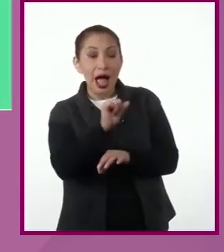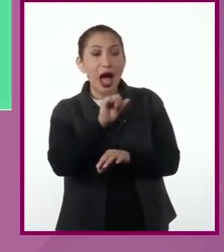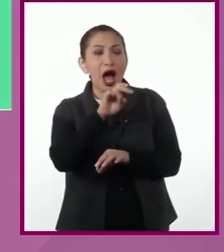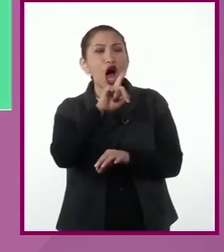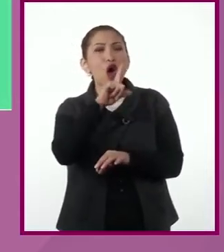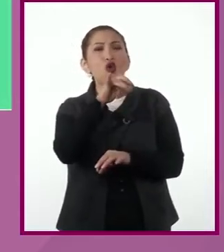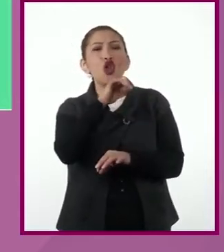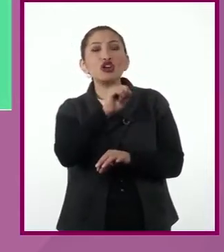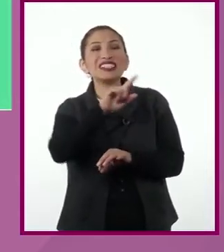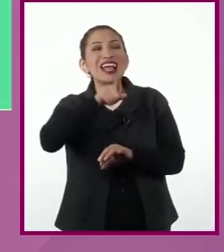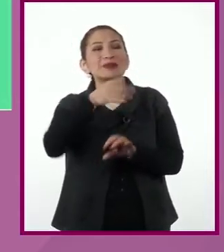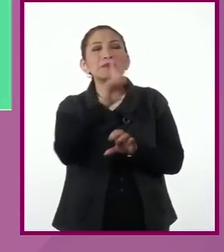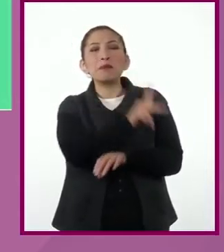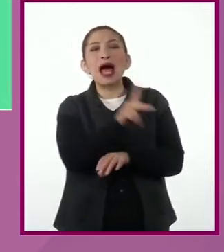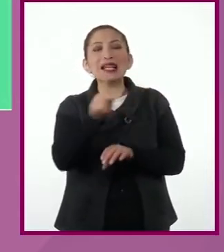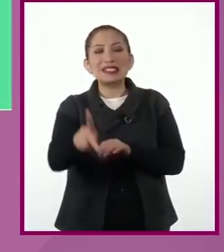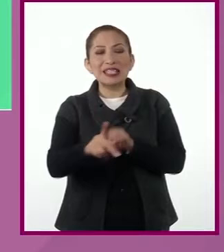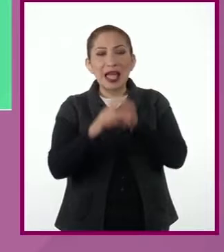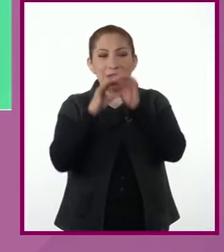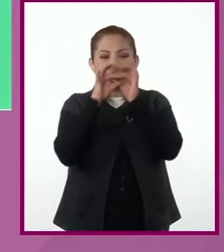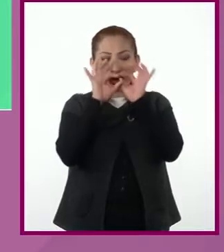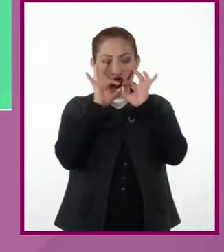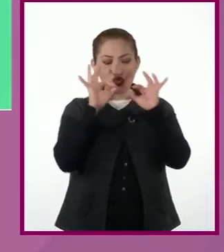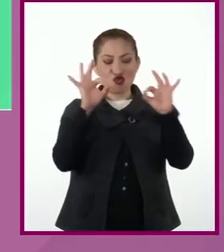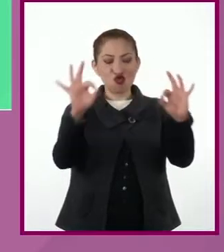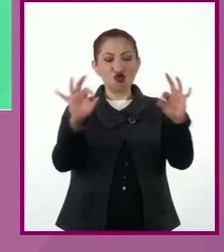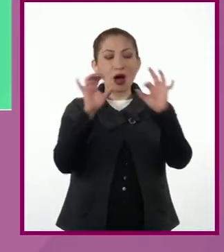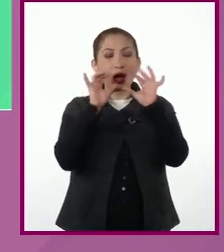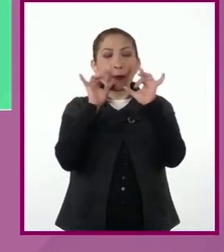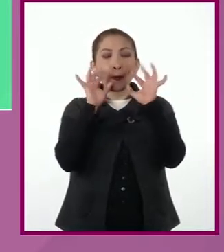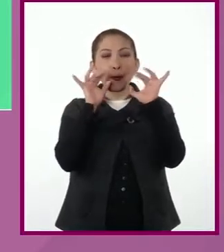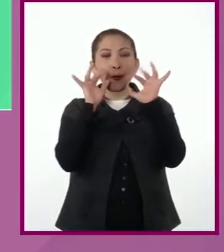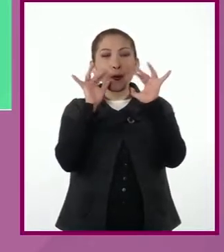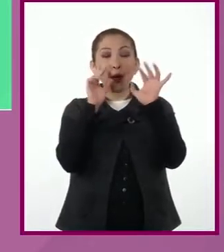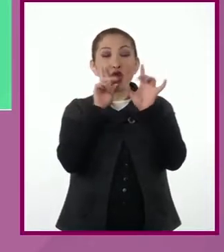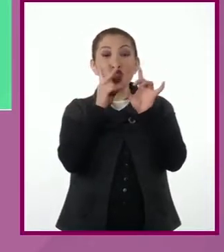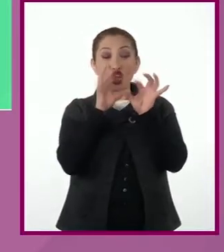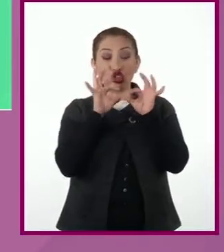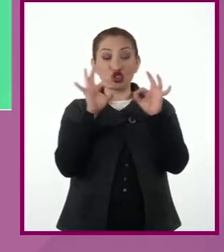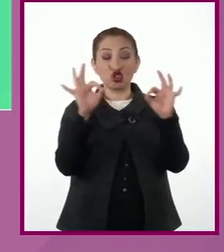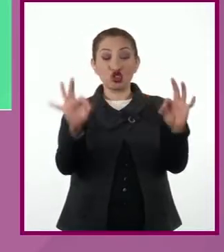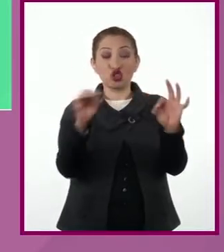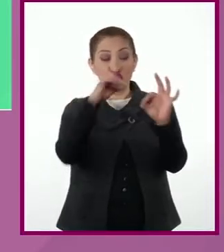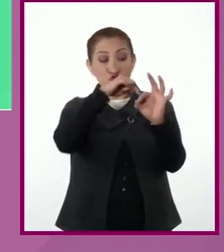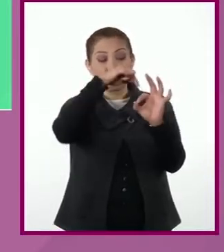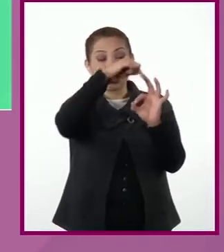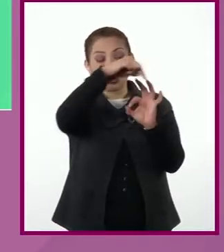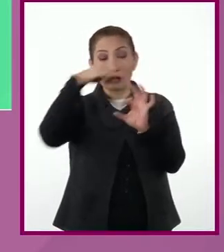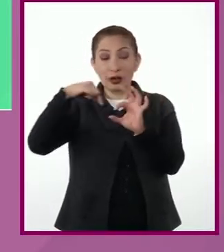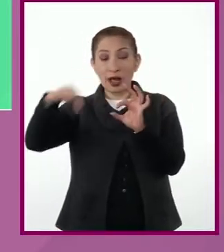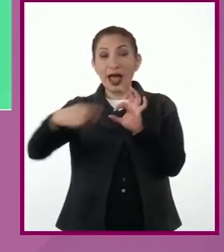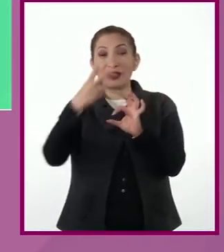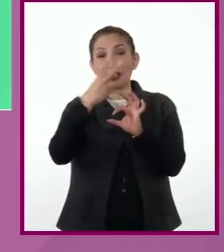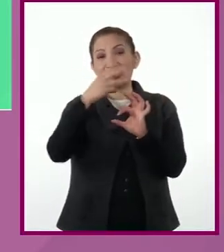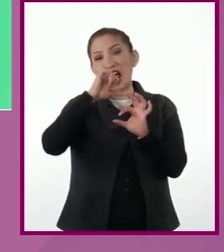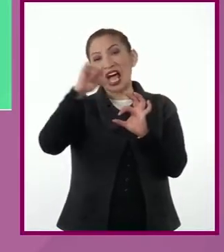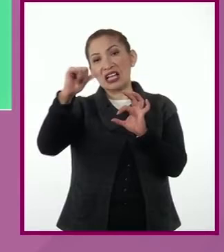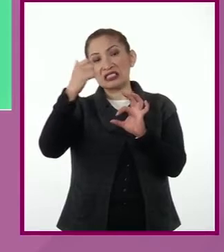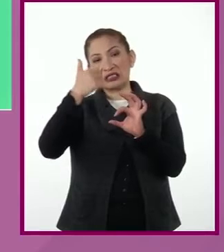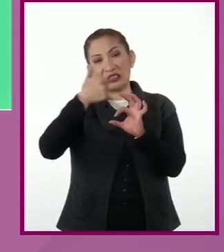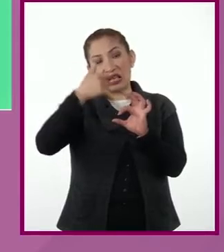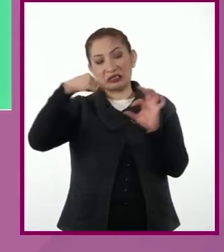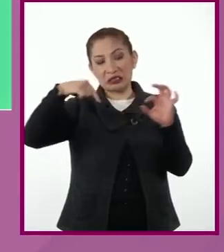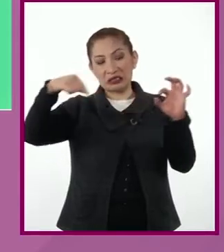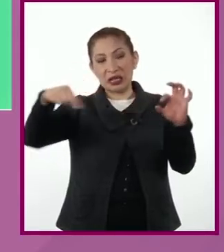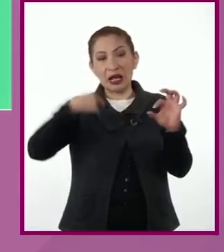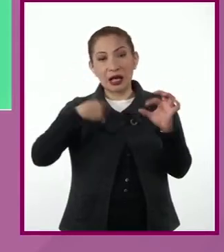aulos, que era una especie de flauta doble, un instrumento de viento con 2 tubos con agujeros, de 3 a 6, que